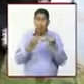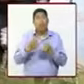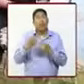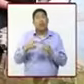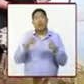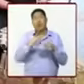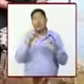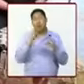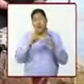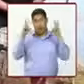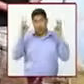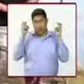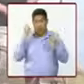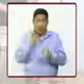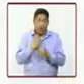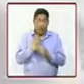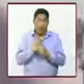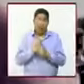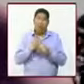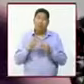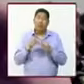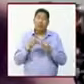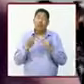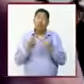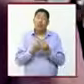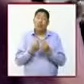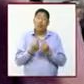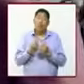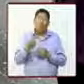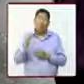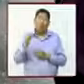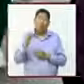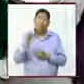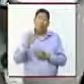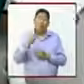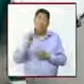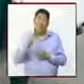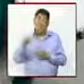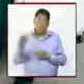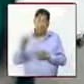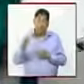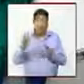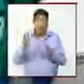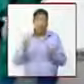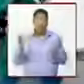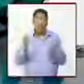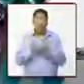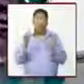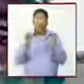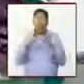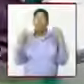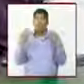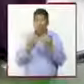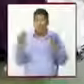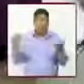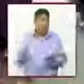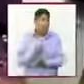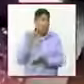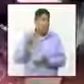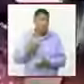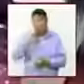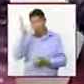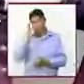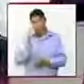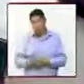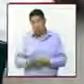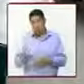también hemos trabajado con el grupo Semilla. Bueno, primero en la familia es algo nuevo, o sea, nunca hemos pasado por algo